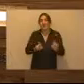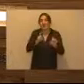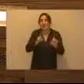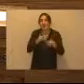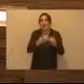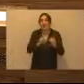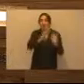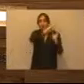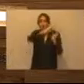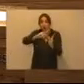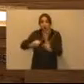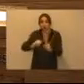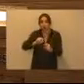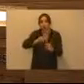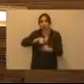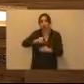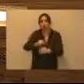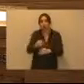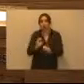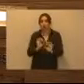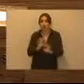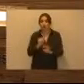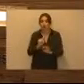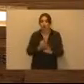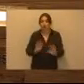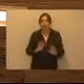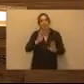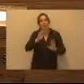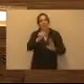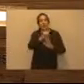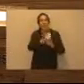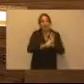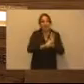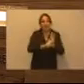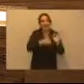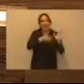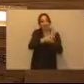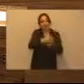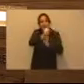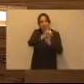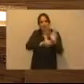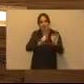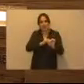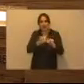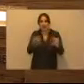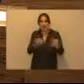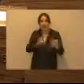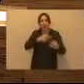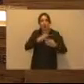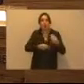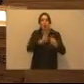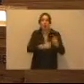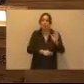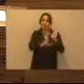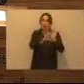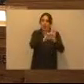sumar y darte un resultado. Para determinar los criterios que definen lo que es una lista de espera, nos remitimos a la